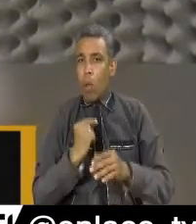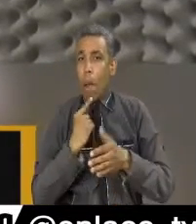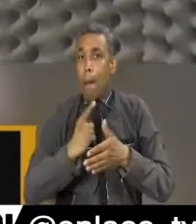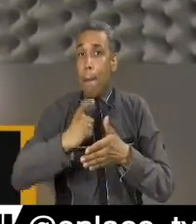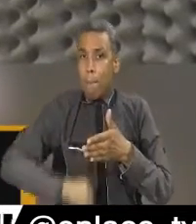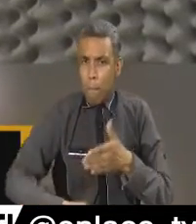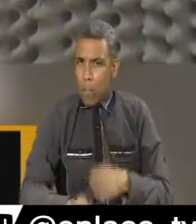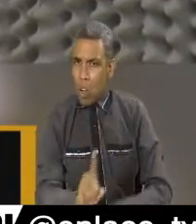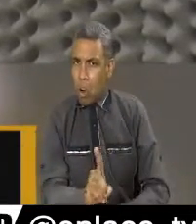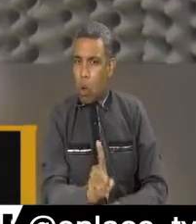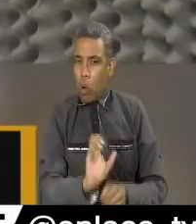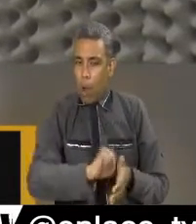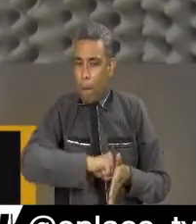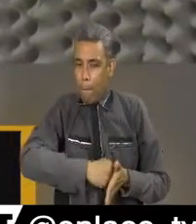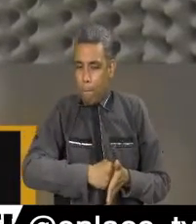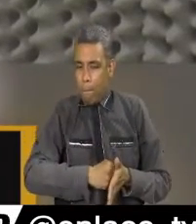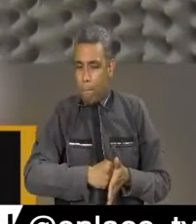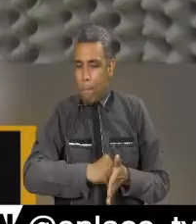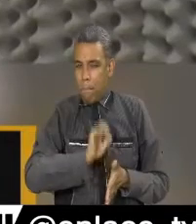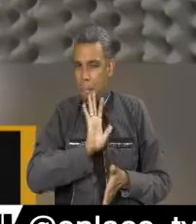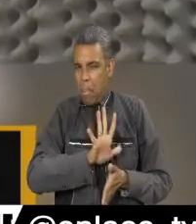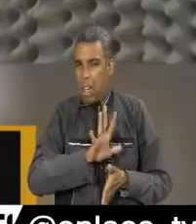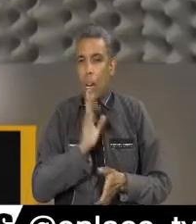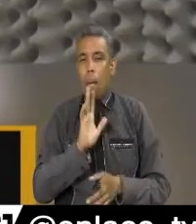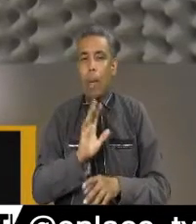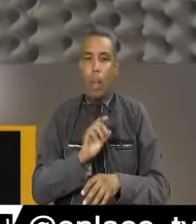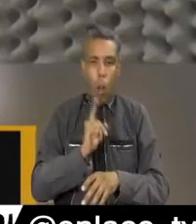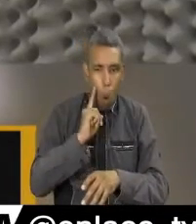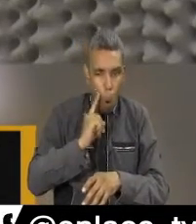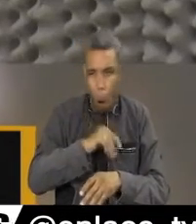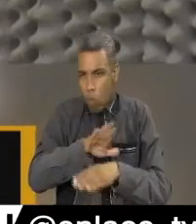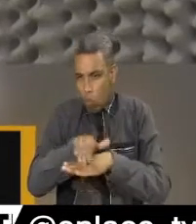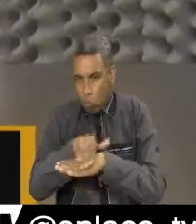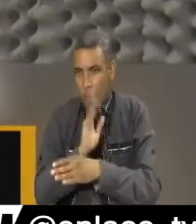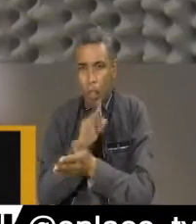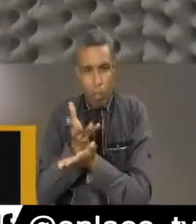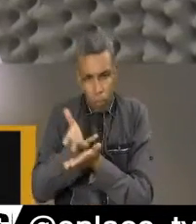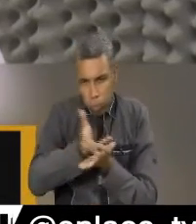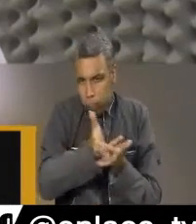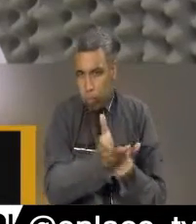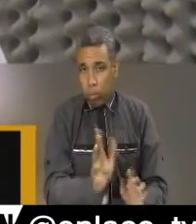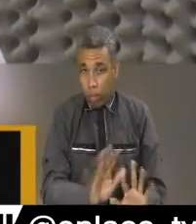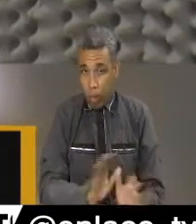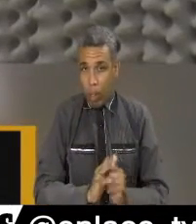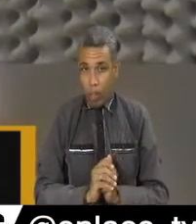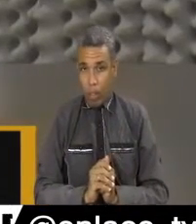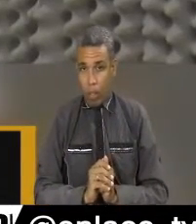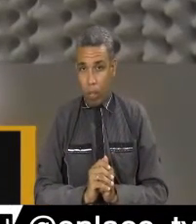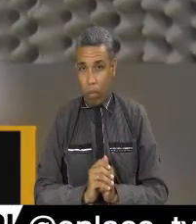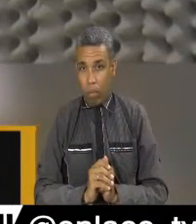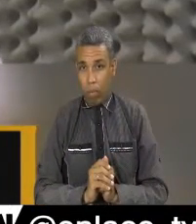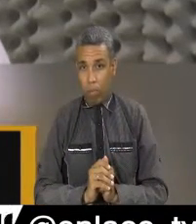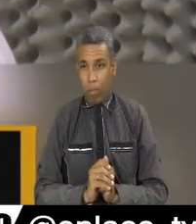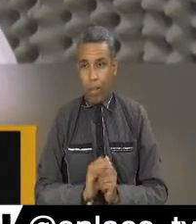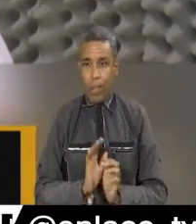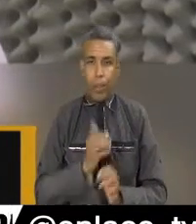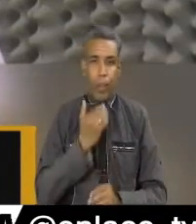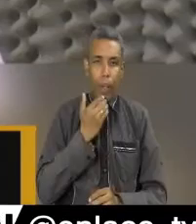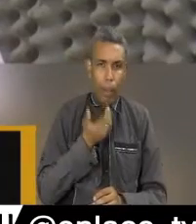multas, ¿sí? Donde se dijo que las multas serían pedagógicas, pero las otras medidas correctivas, por ejemplo, remoción de